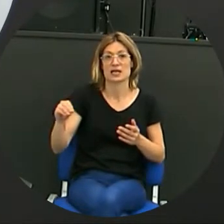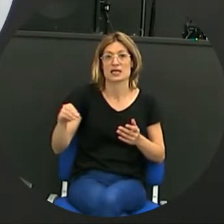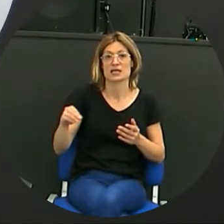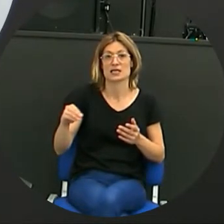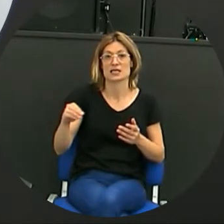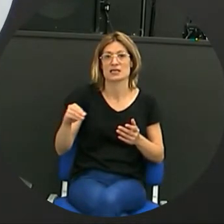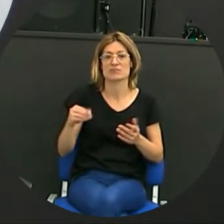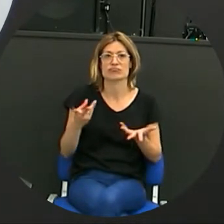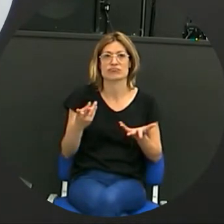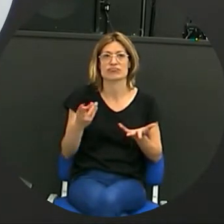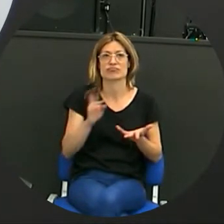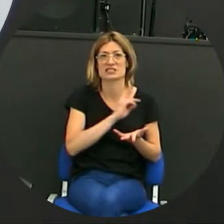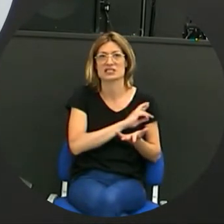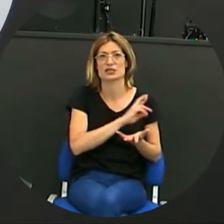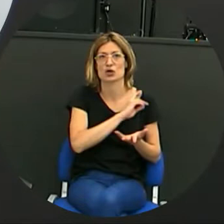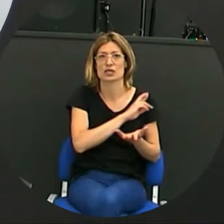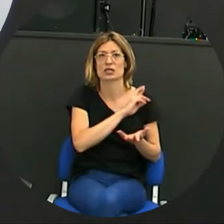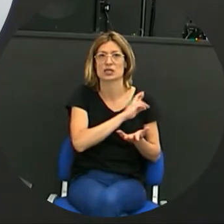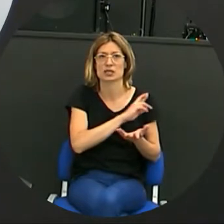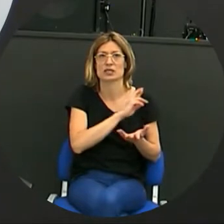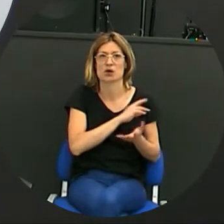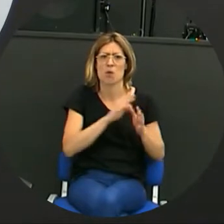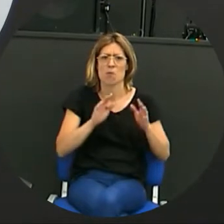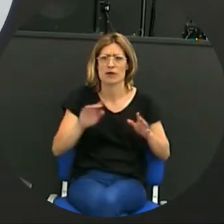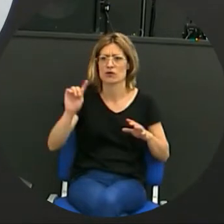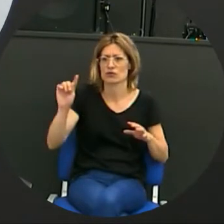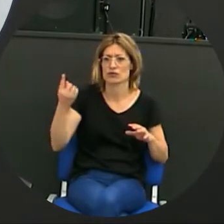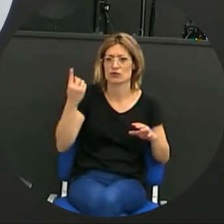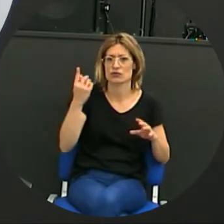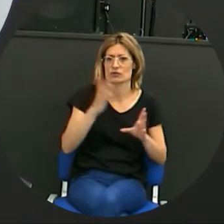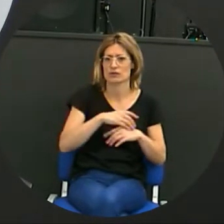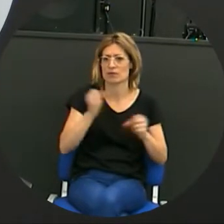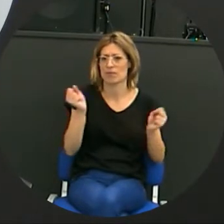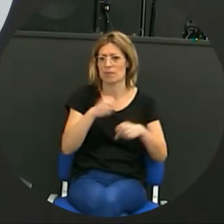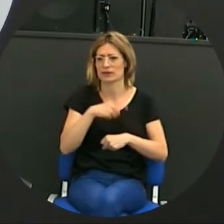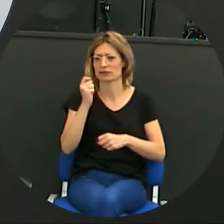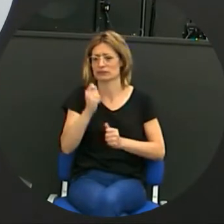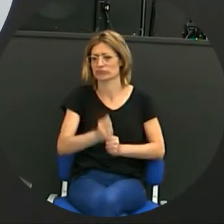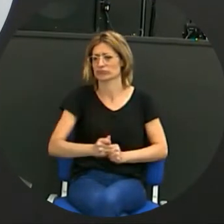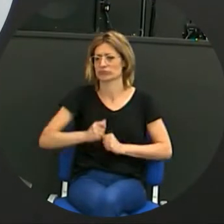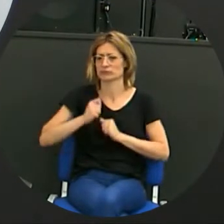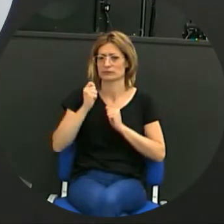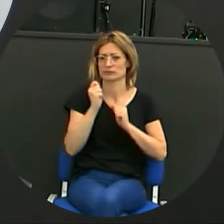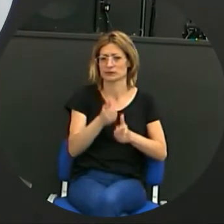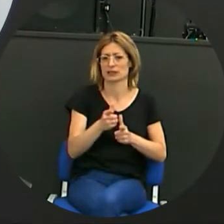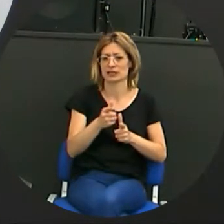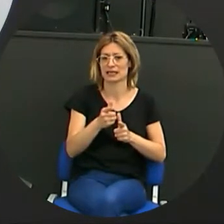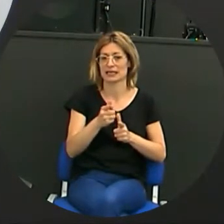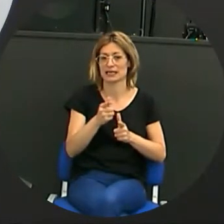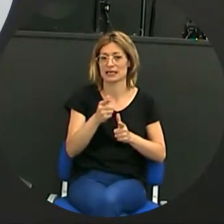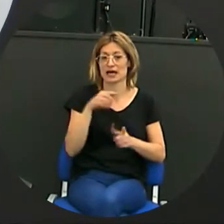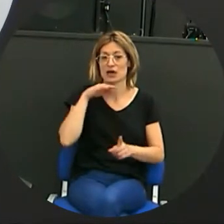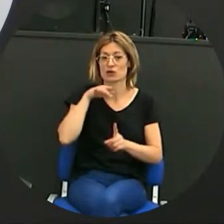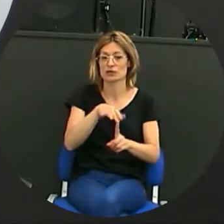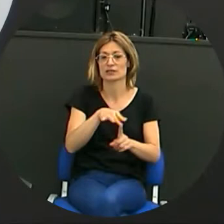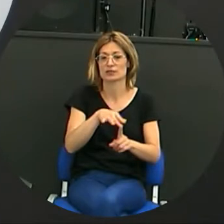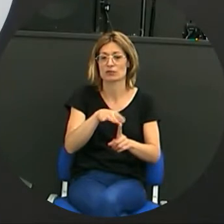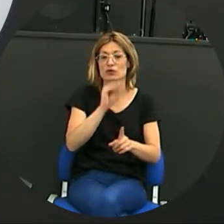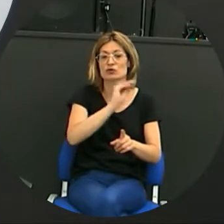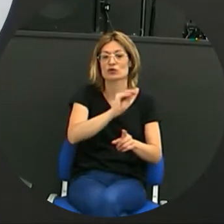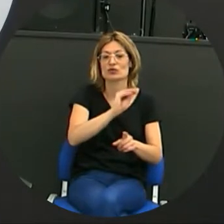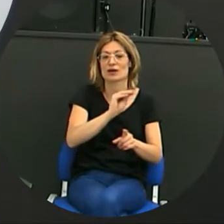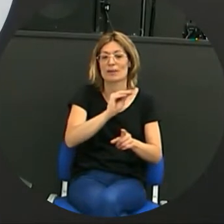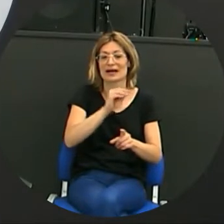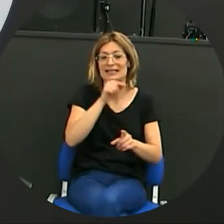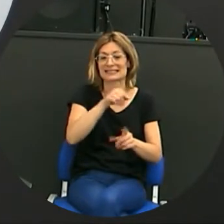de la religión. Pero Dios que da el pacto, Dios llama a los discípulos por nombre. Y ahí